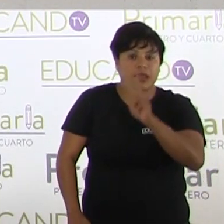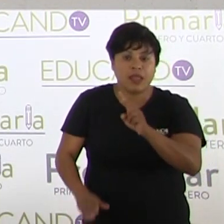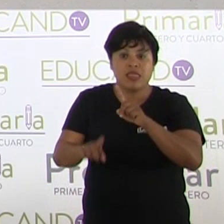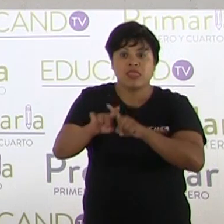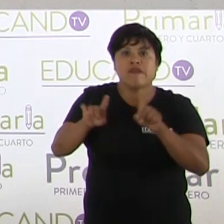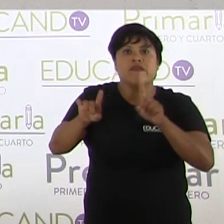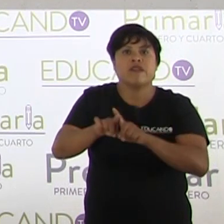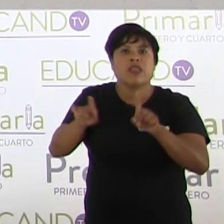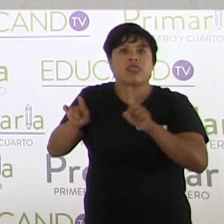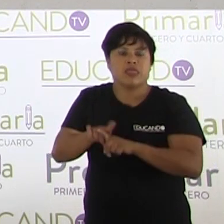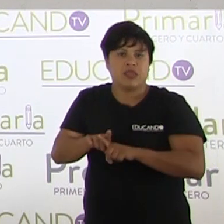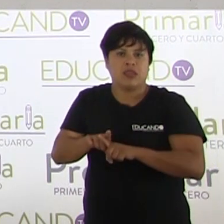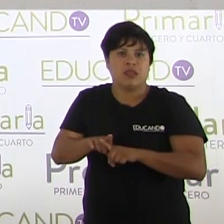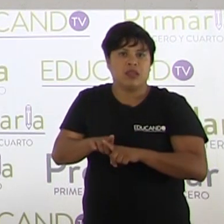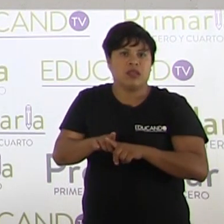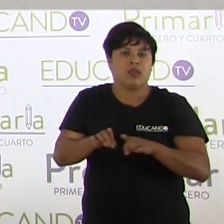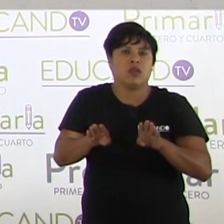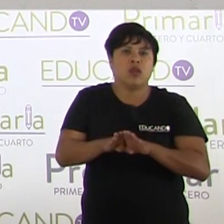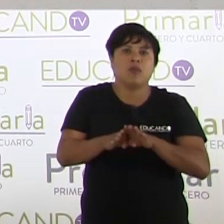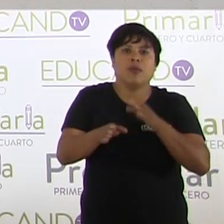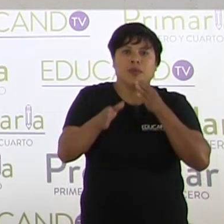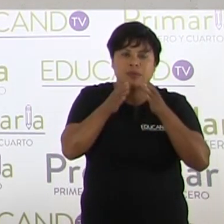diferentes signos de puntuación,